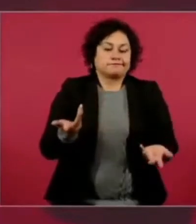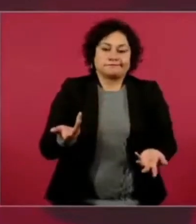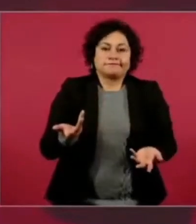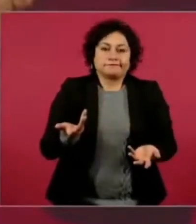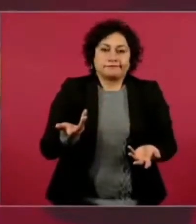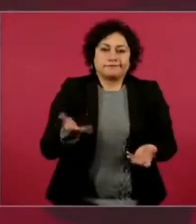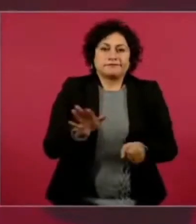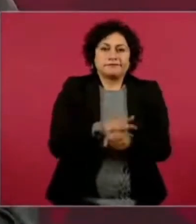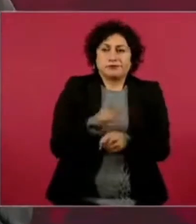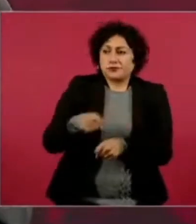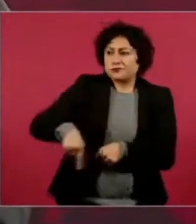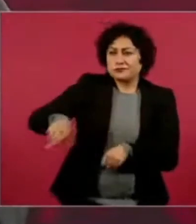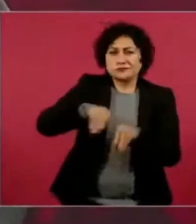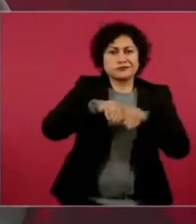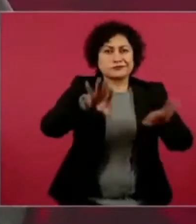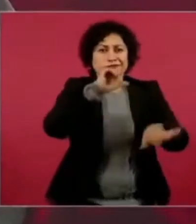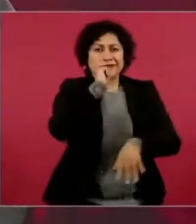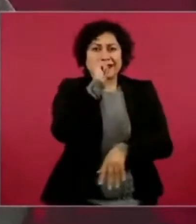porque no se sabe,